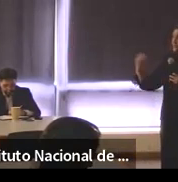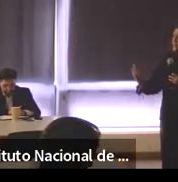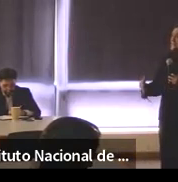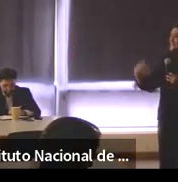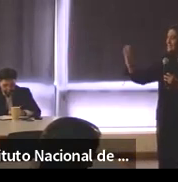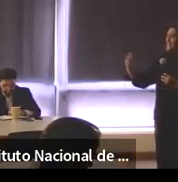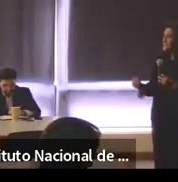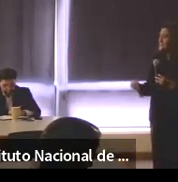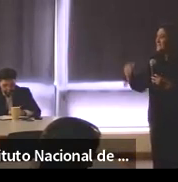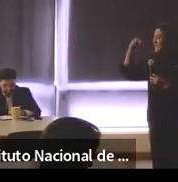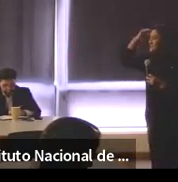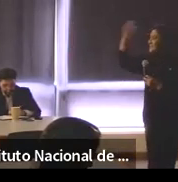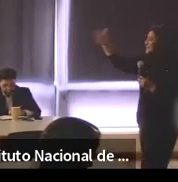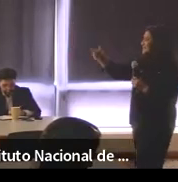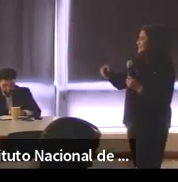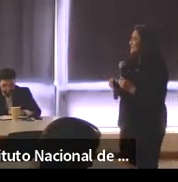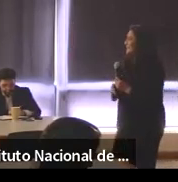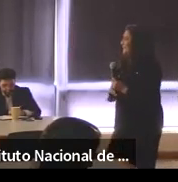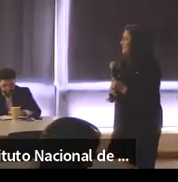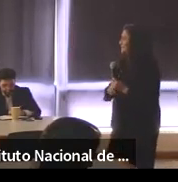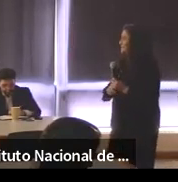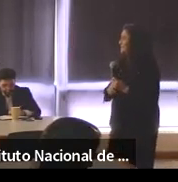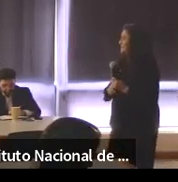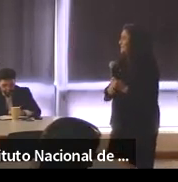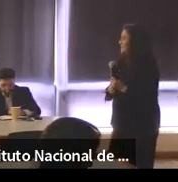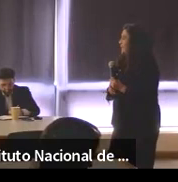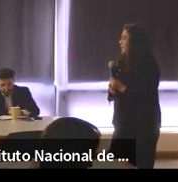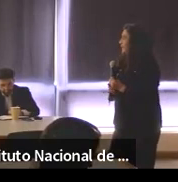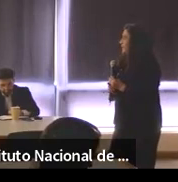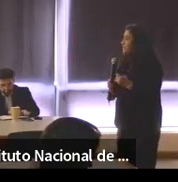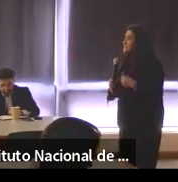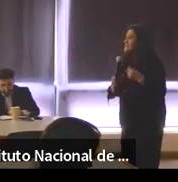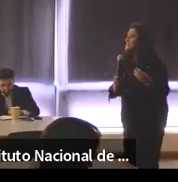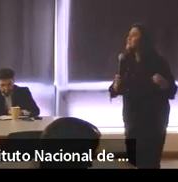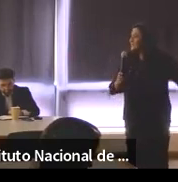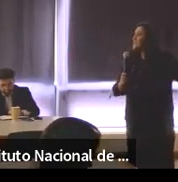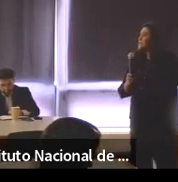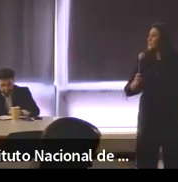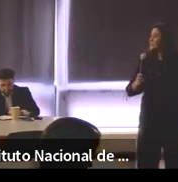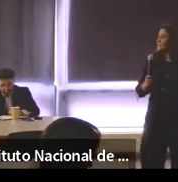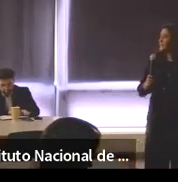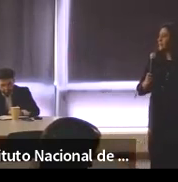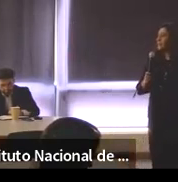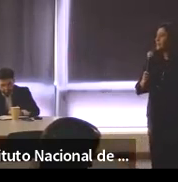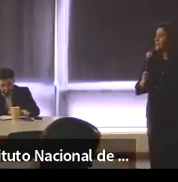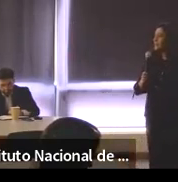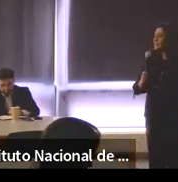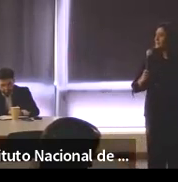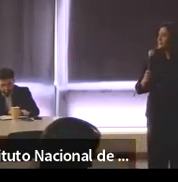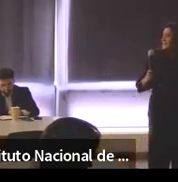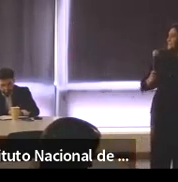por eso es que les digo que hagamos el ejercicio mental yo he establecido este método de trabajo